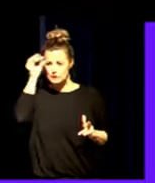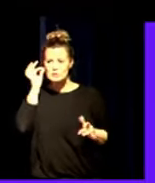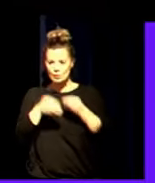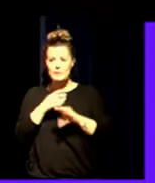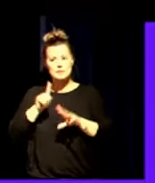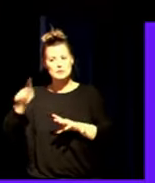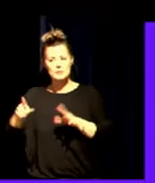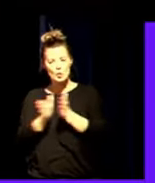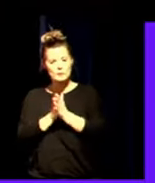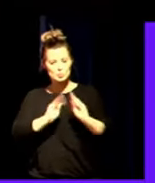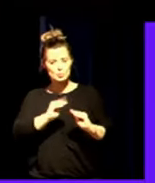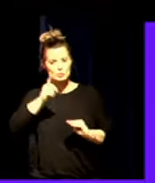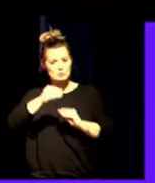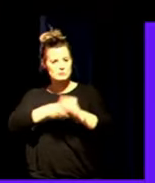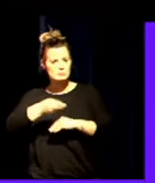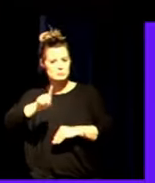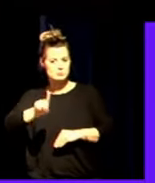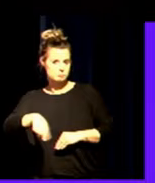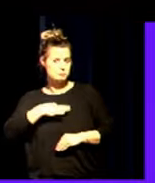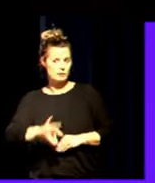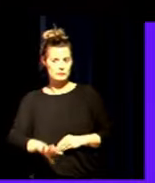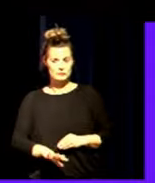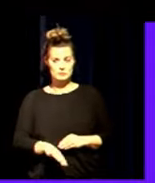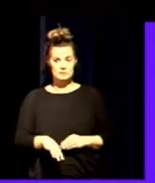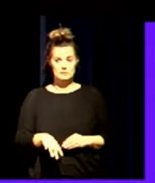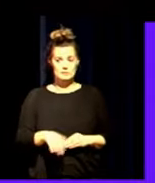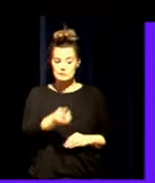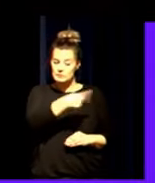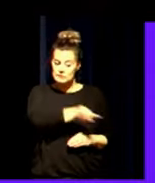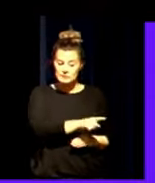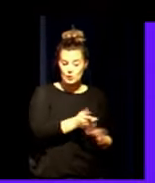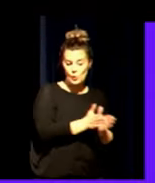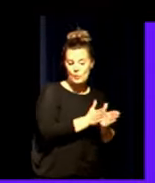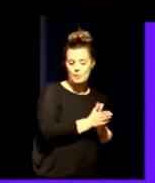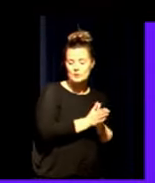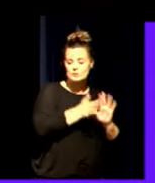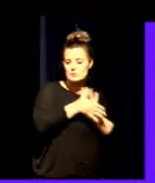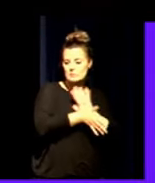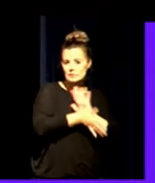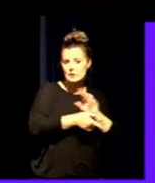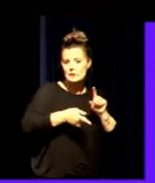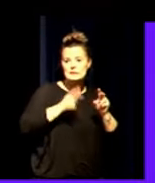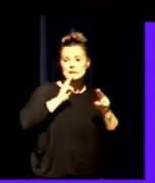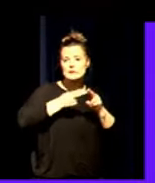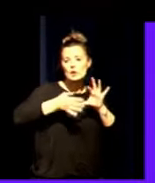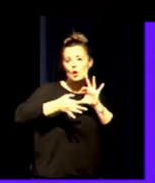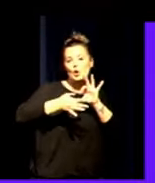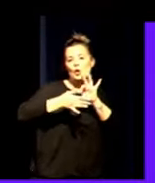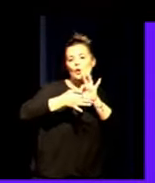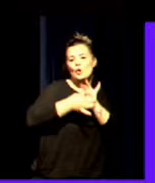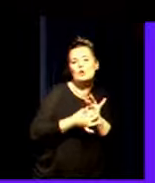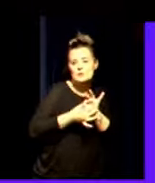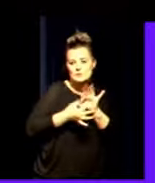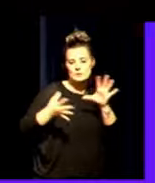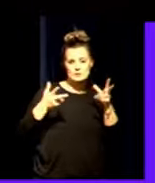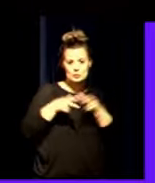que lo pueden hacer los iguales. Están mejor posicionados. Están en lo que se llama la conexión social, esa capacidad que